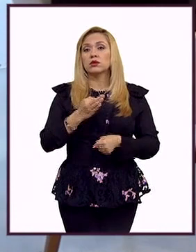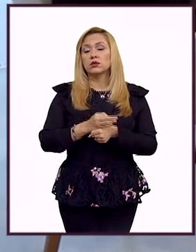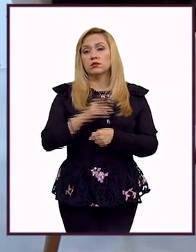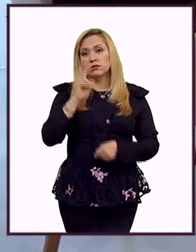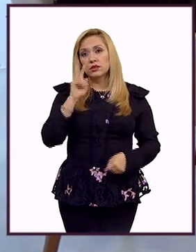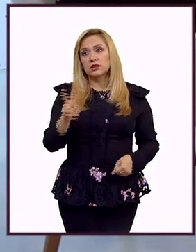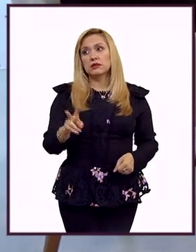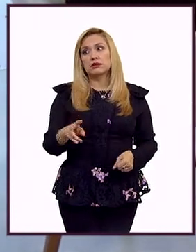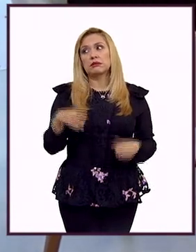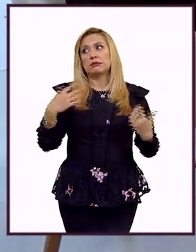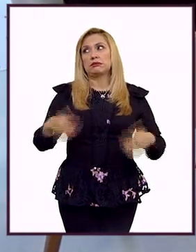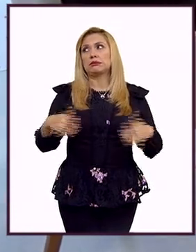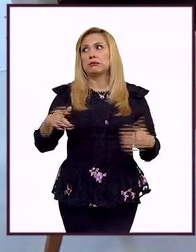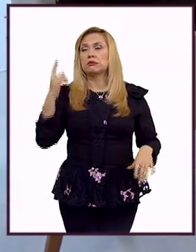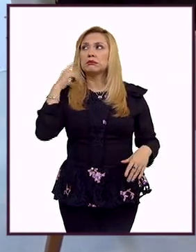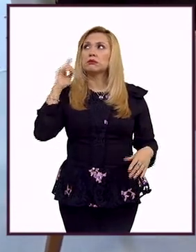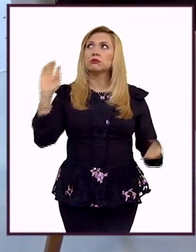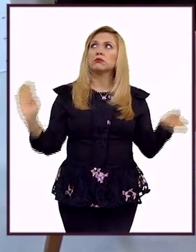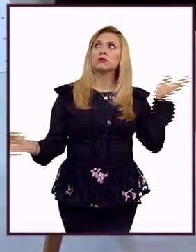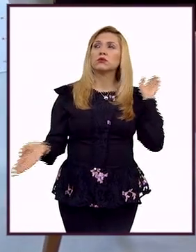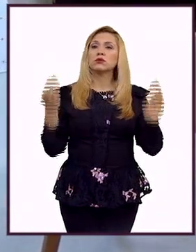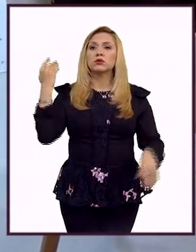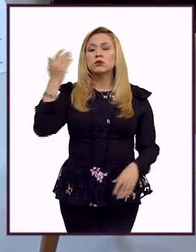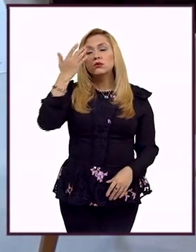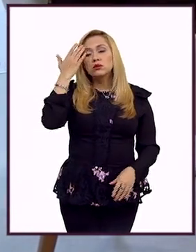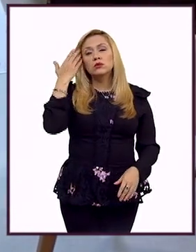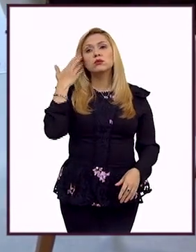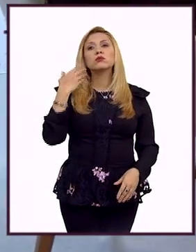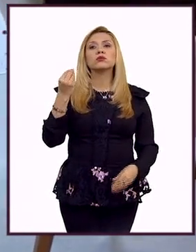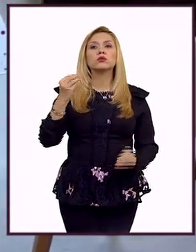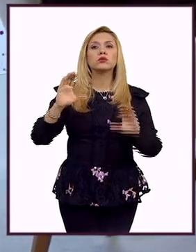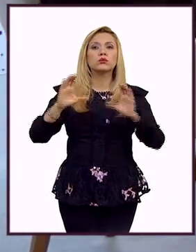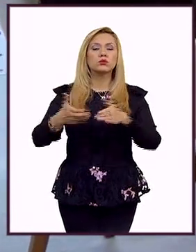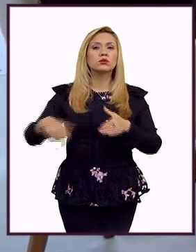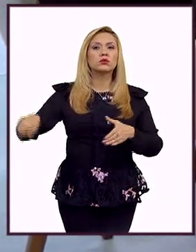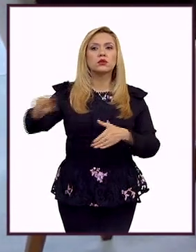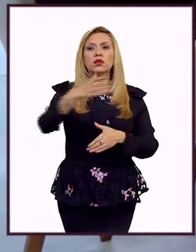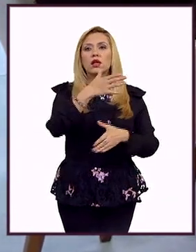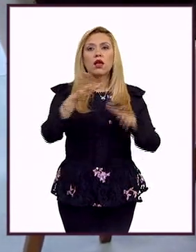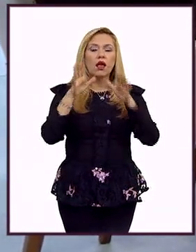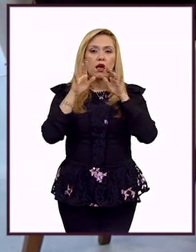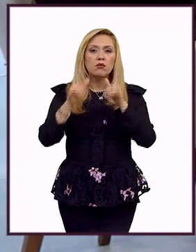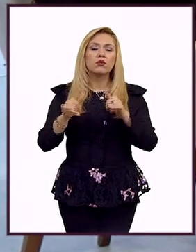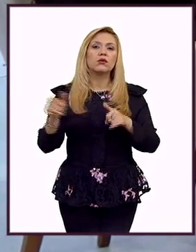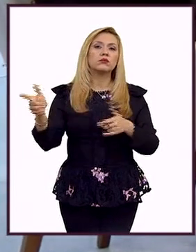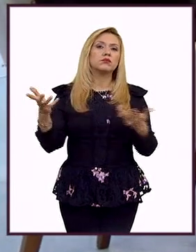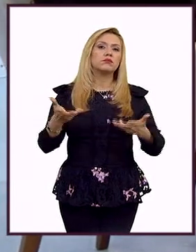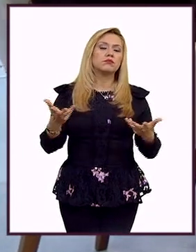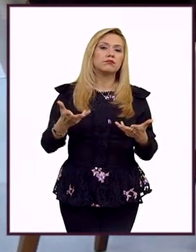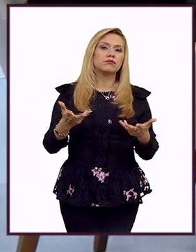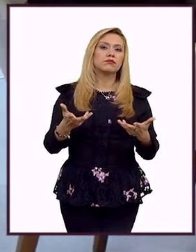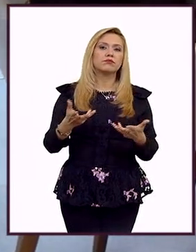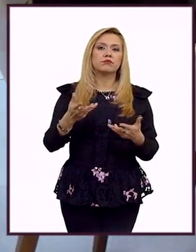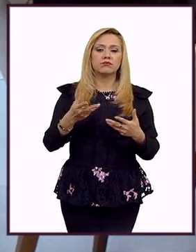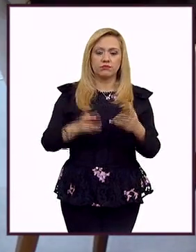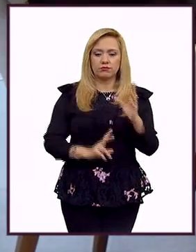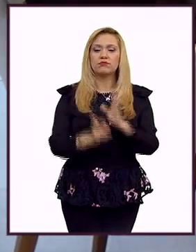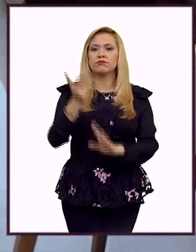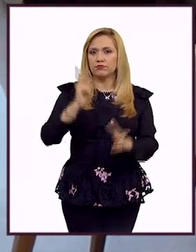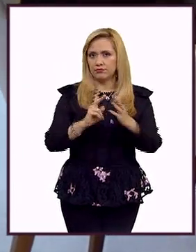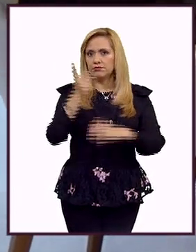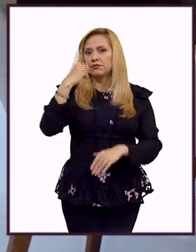una manera más global, muchas comunidades campesinas son proveedoras de alimentos, pero muchas veces cuando hablamos